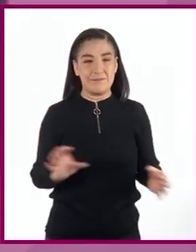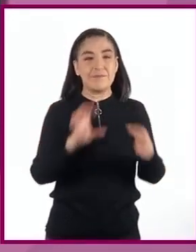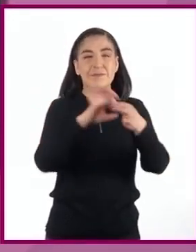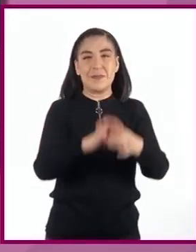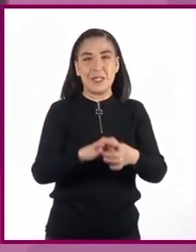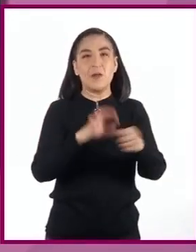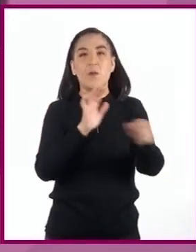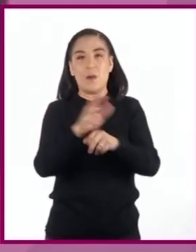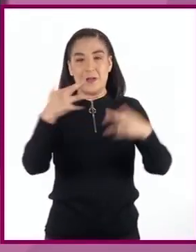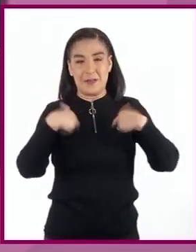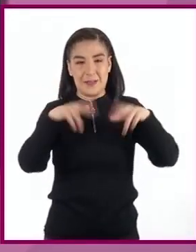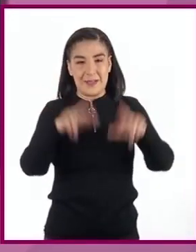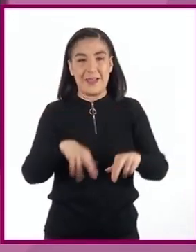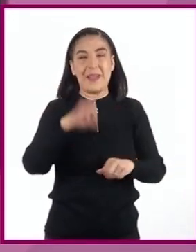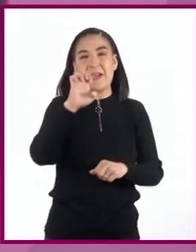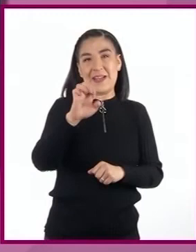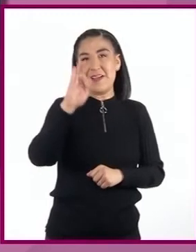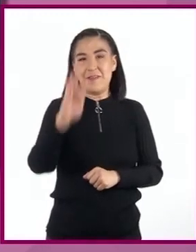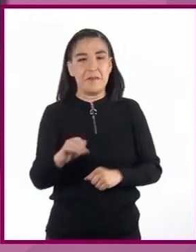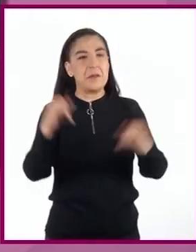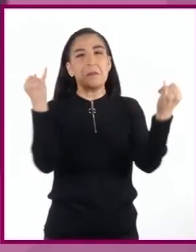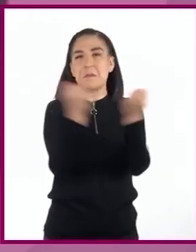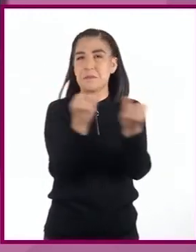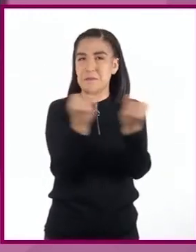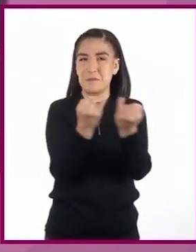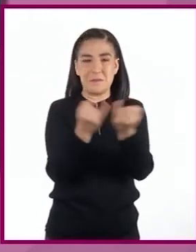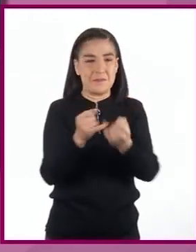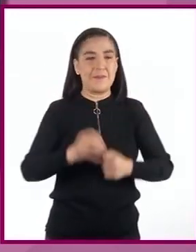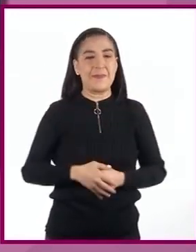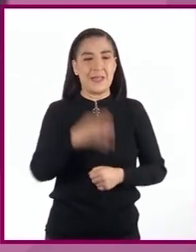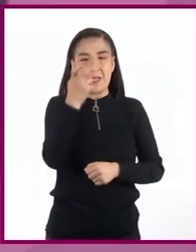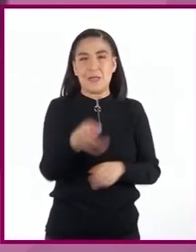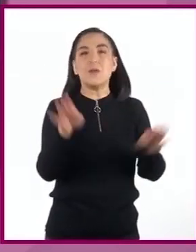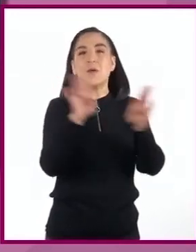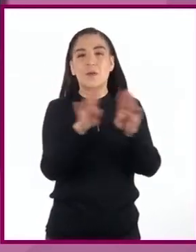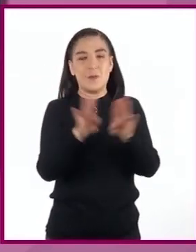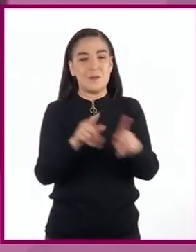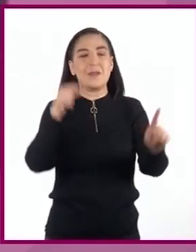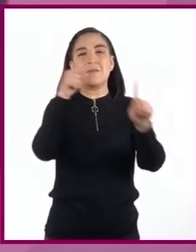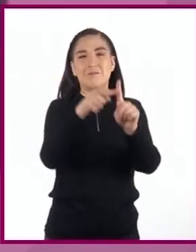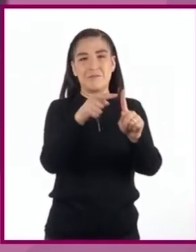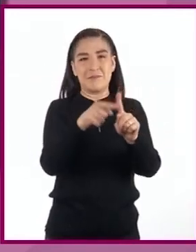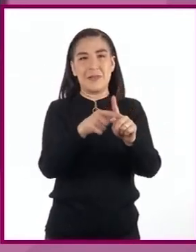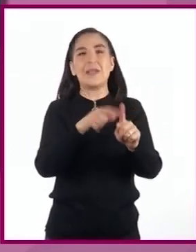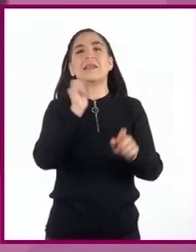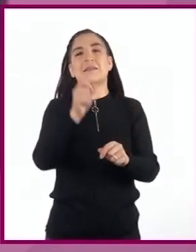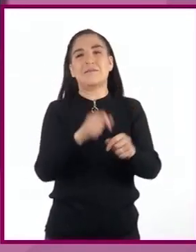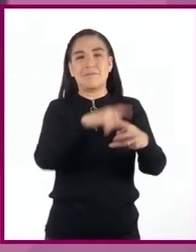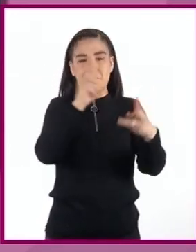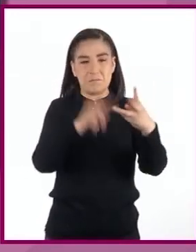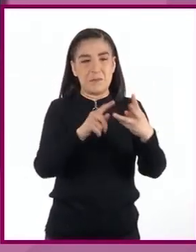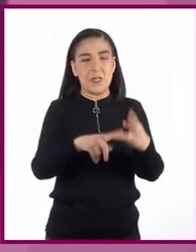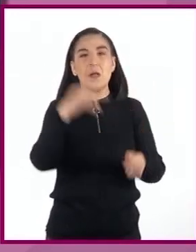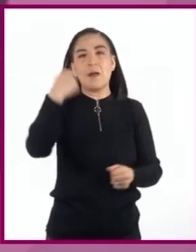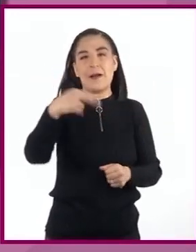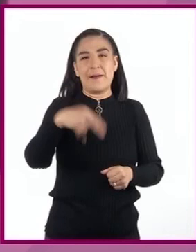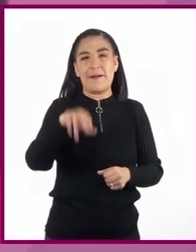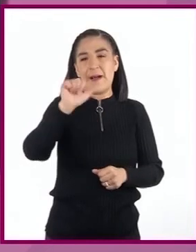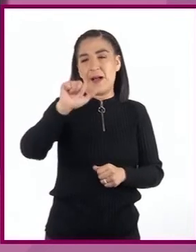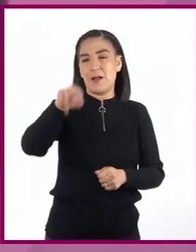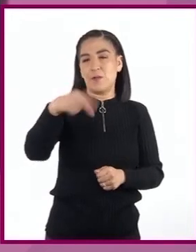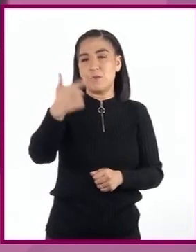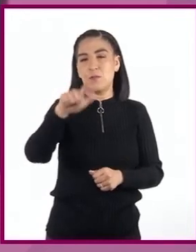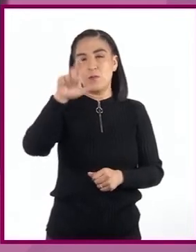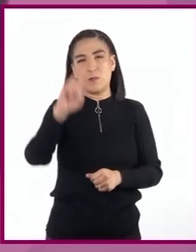su correspondiente FE también es igual. Podemos así establecer un tercer criterio, llamado ángulo,